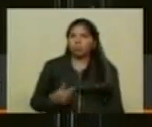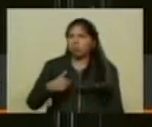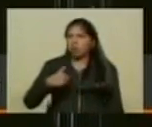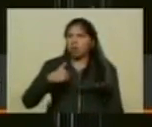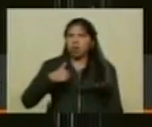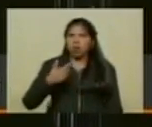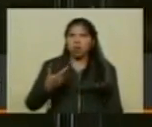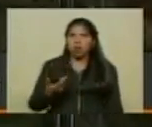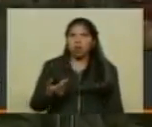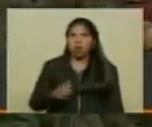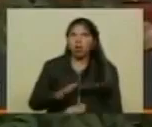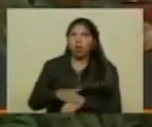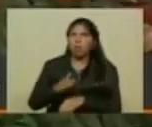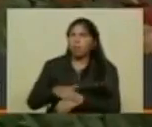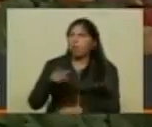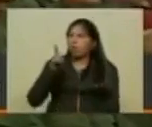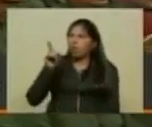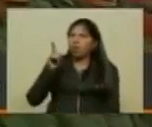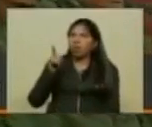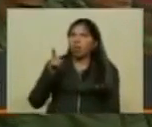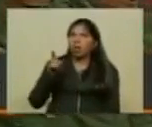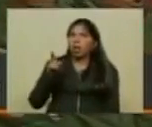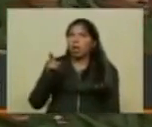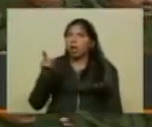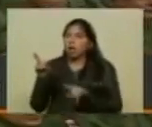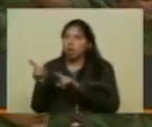vientre de su madre, el imperio británico.